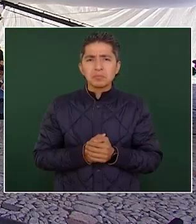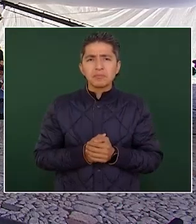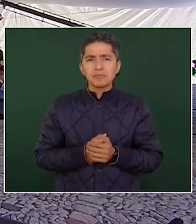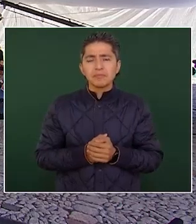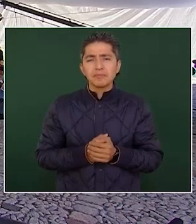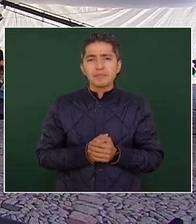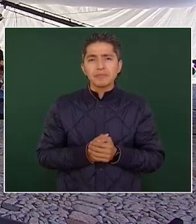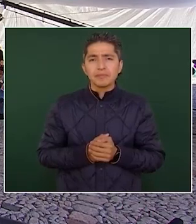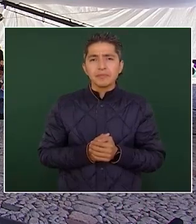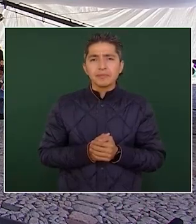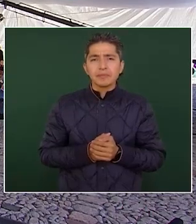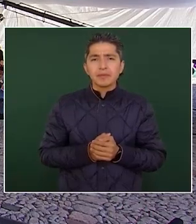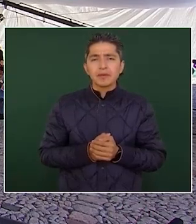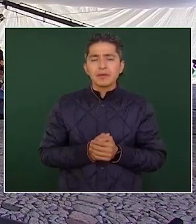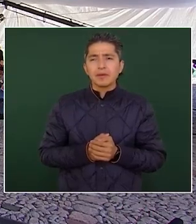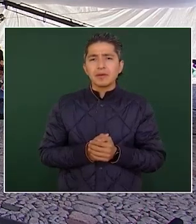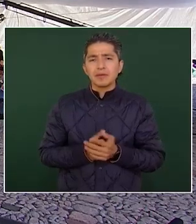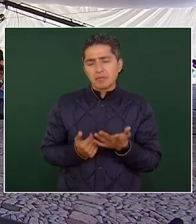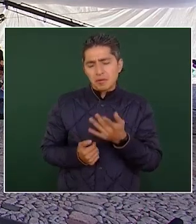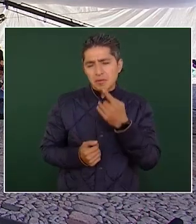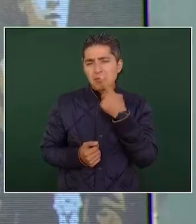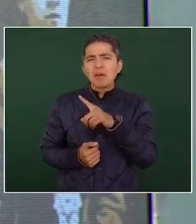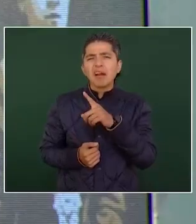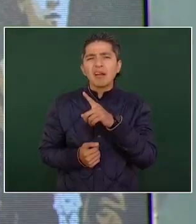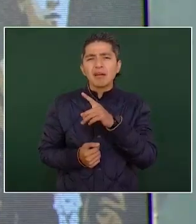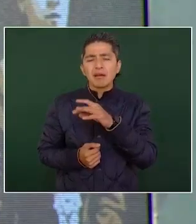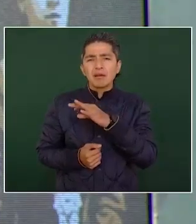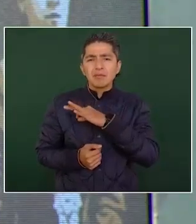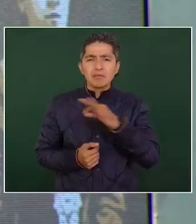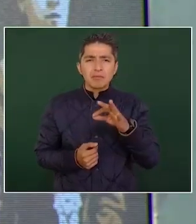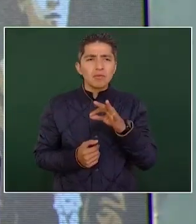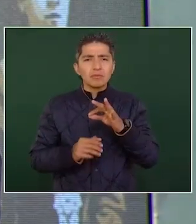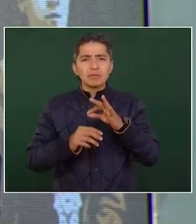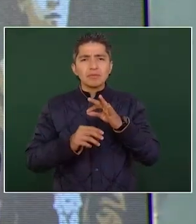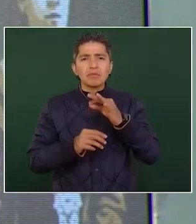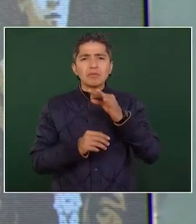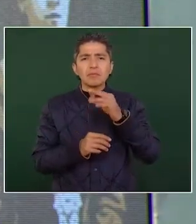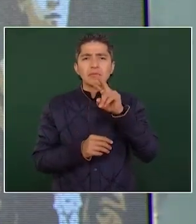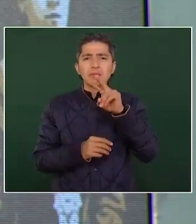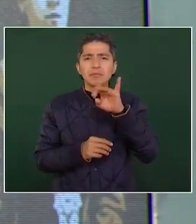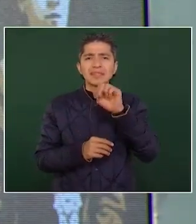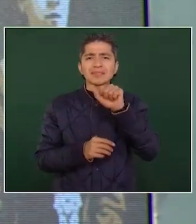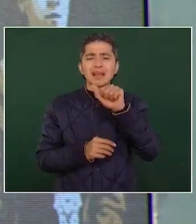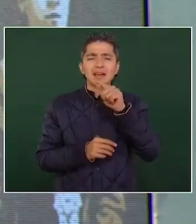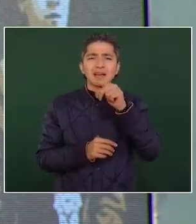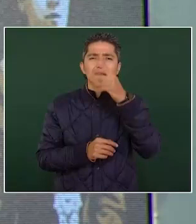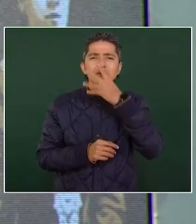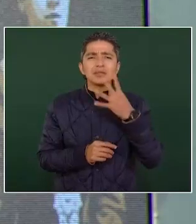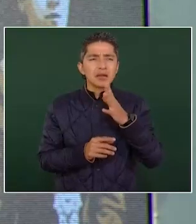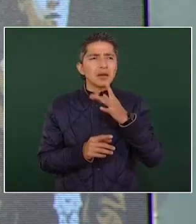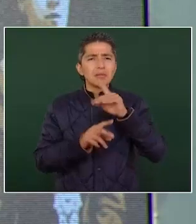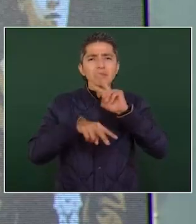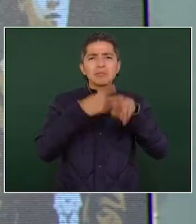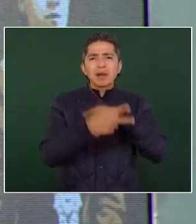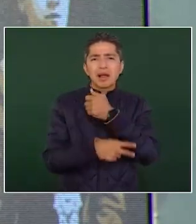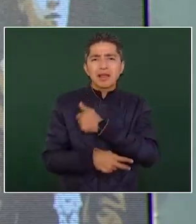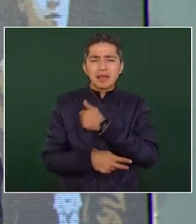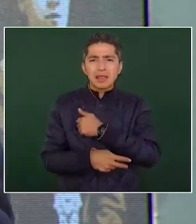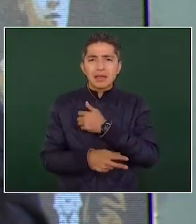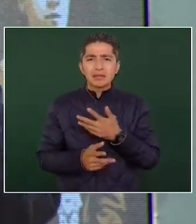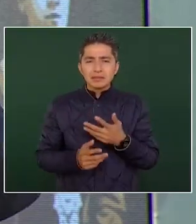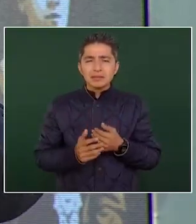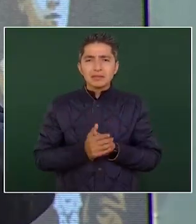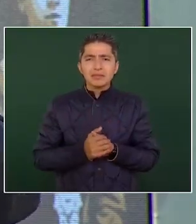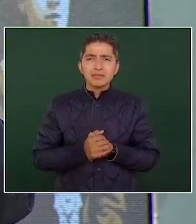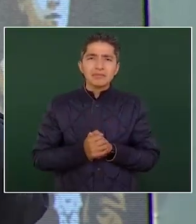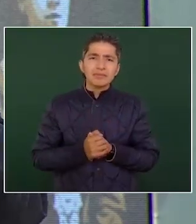poder obtener su visa y ir a Canadá. Se limitó,